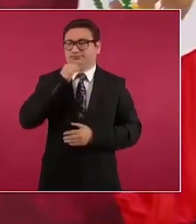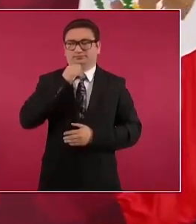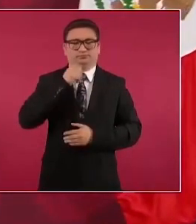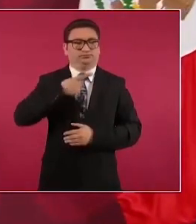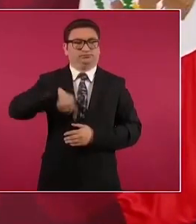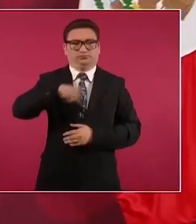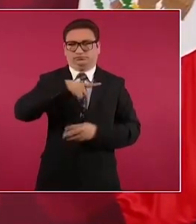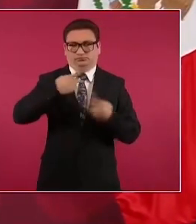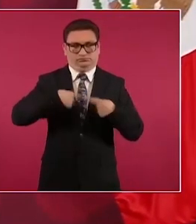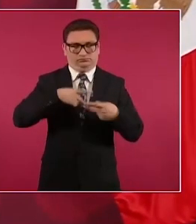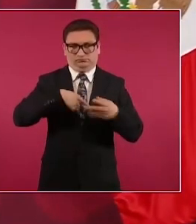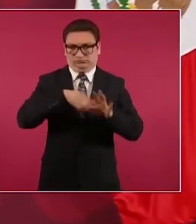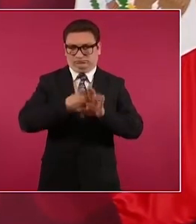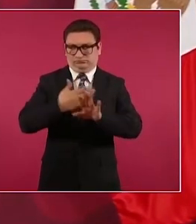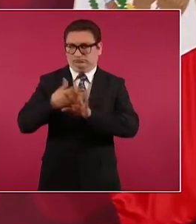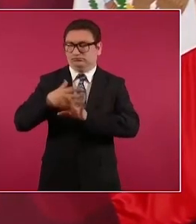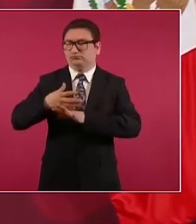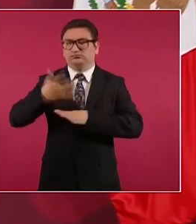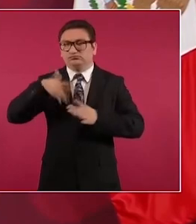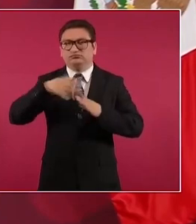nadie.